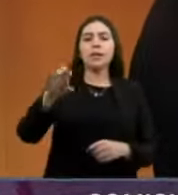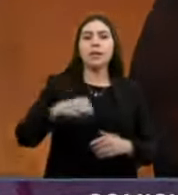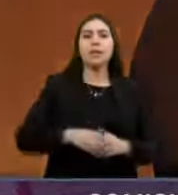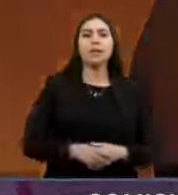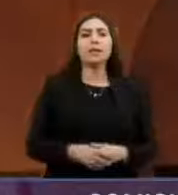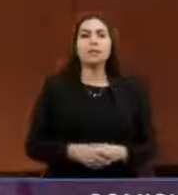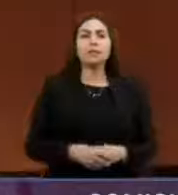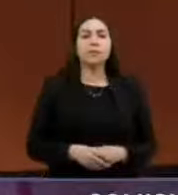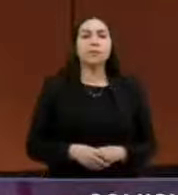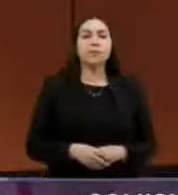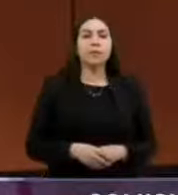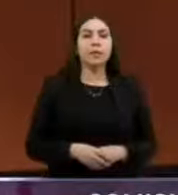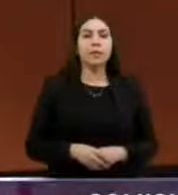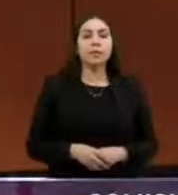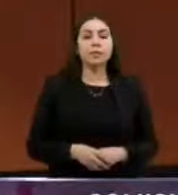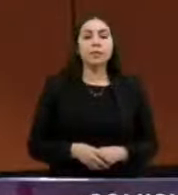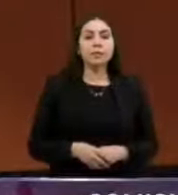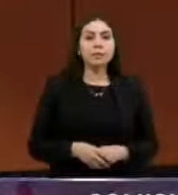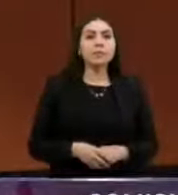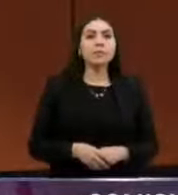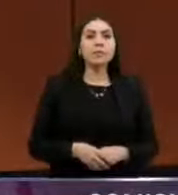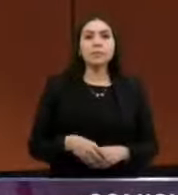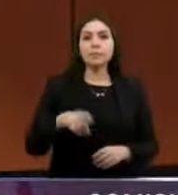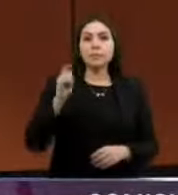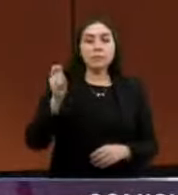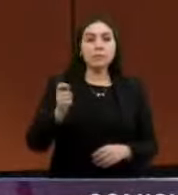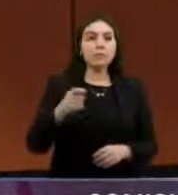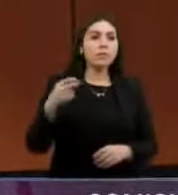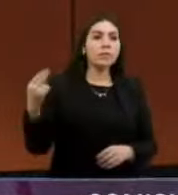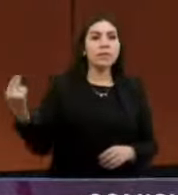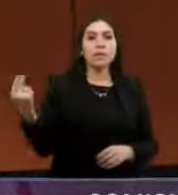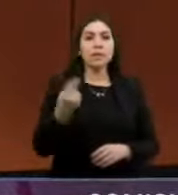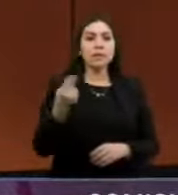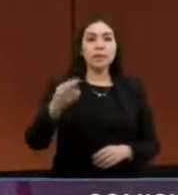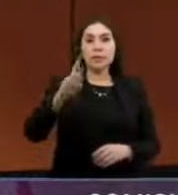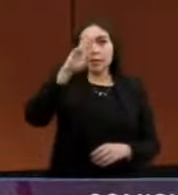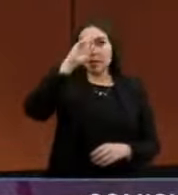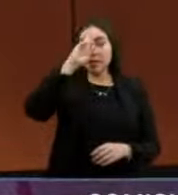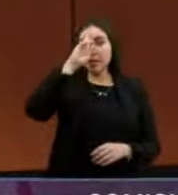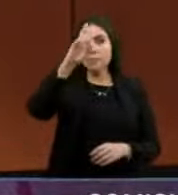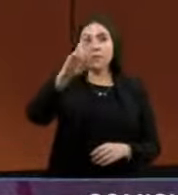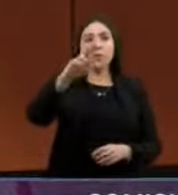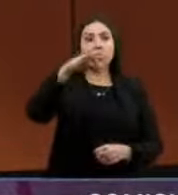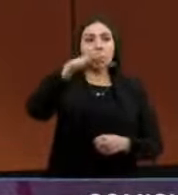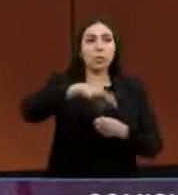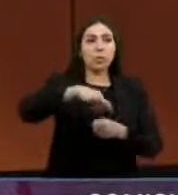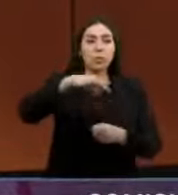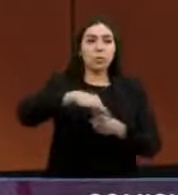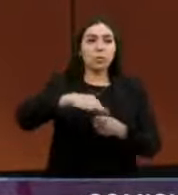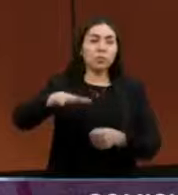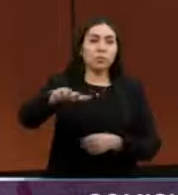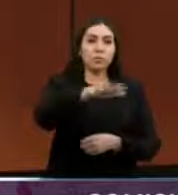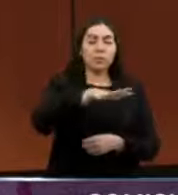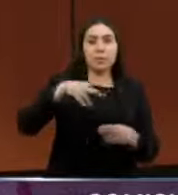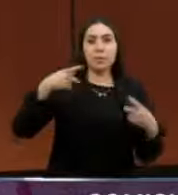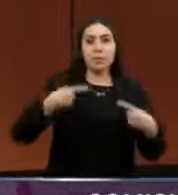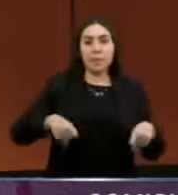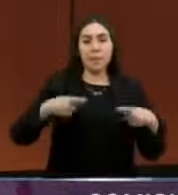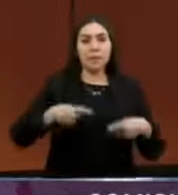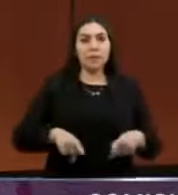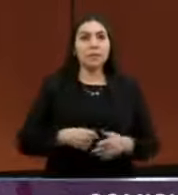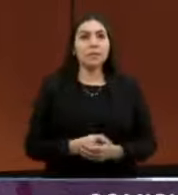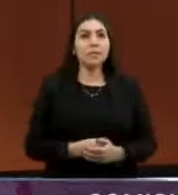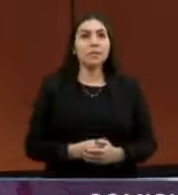que necesita respetar el voto popular. Hoy,